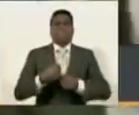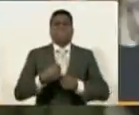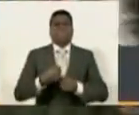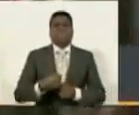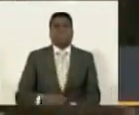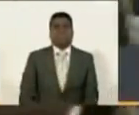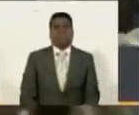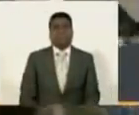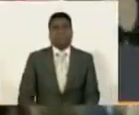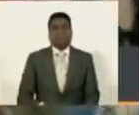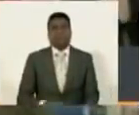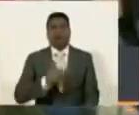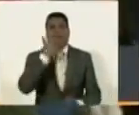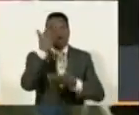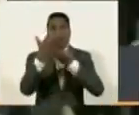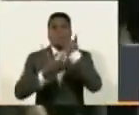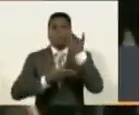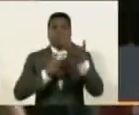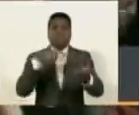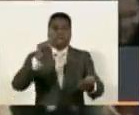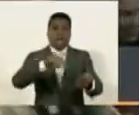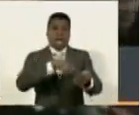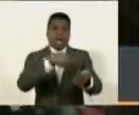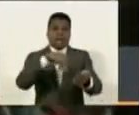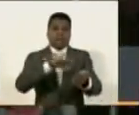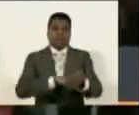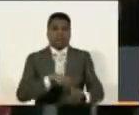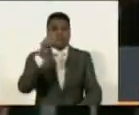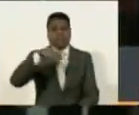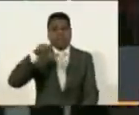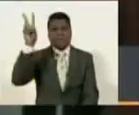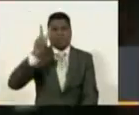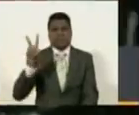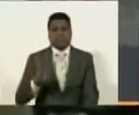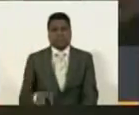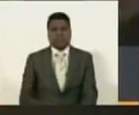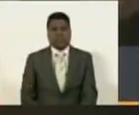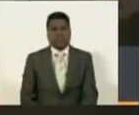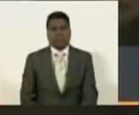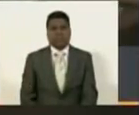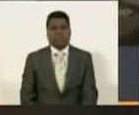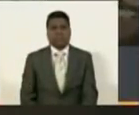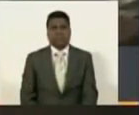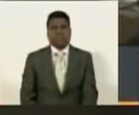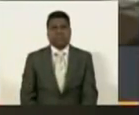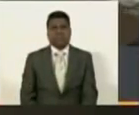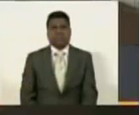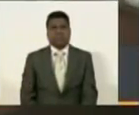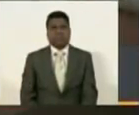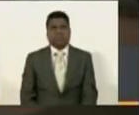entonar el himno de la República Bolivariana de Venezuela.